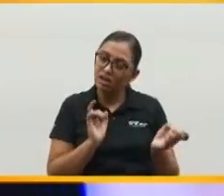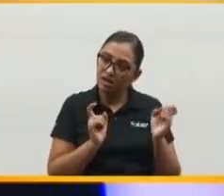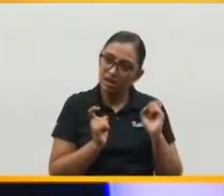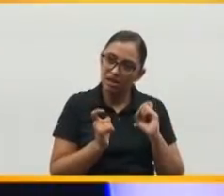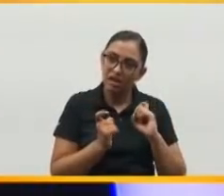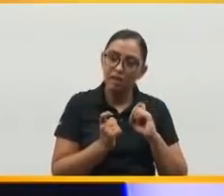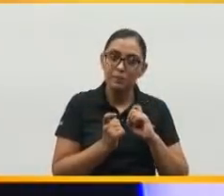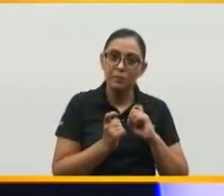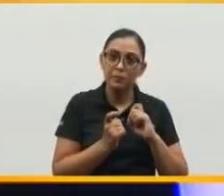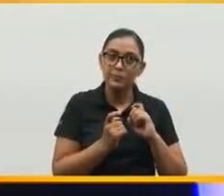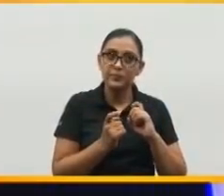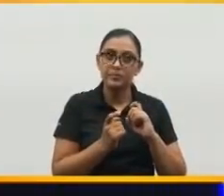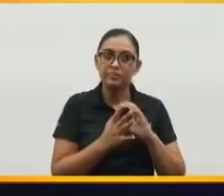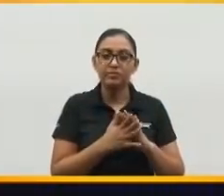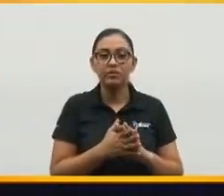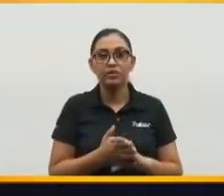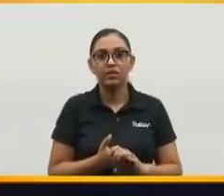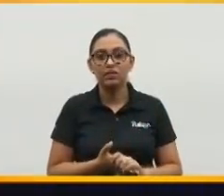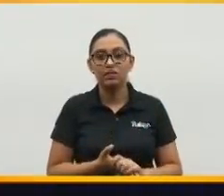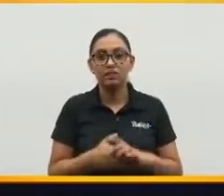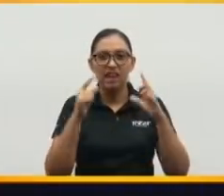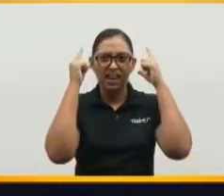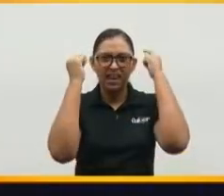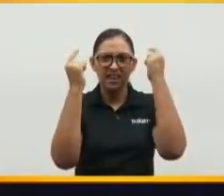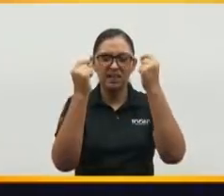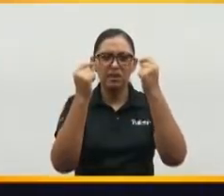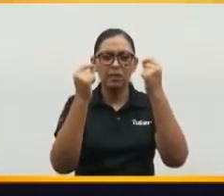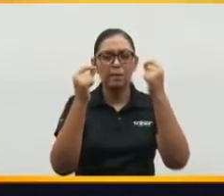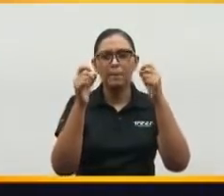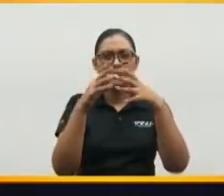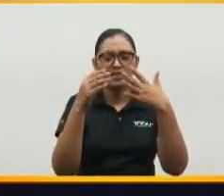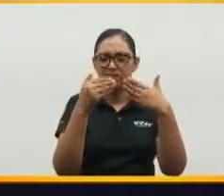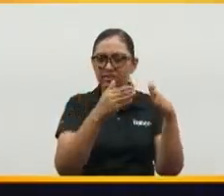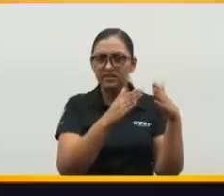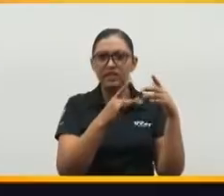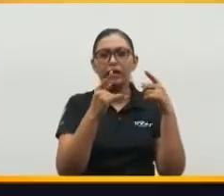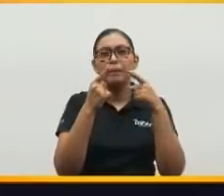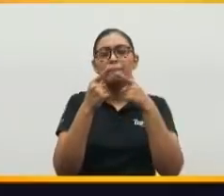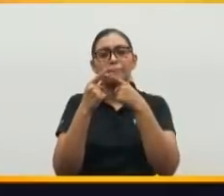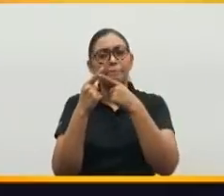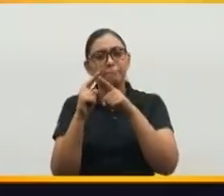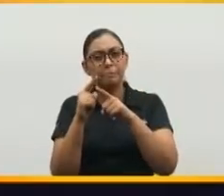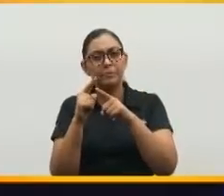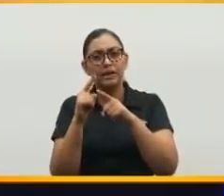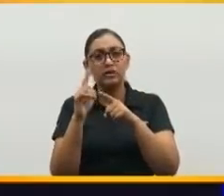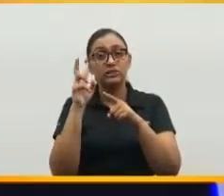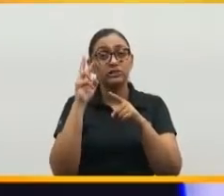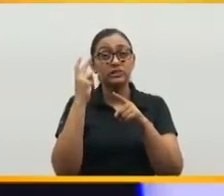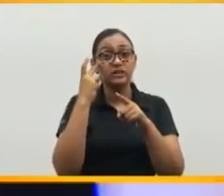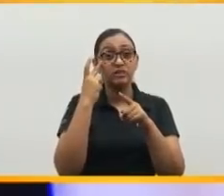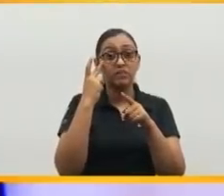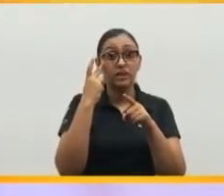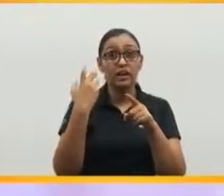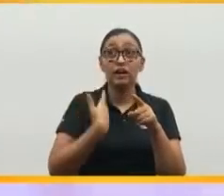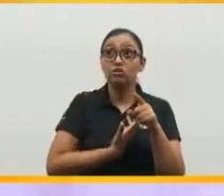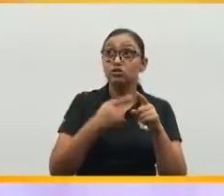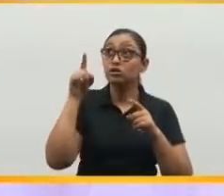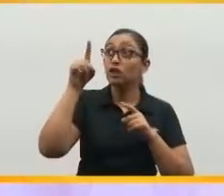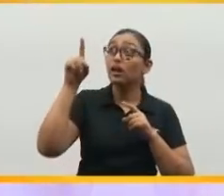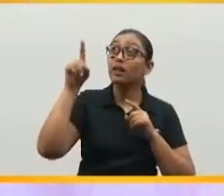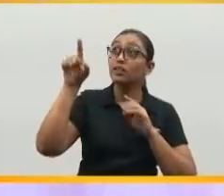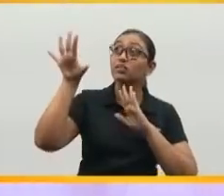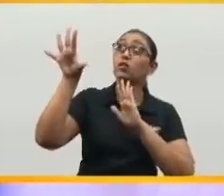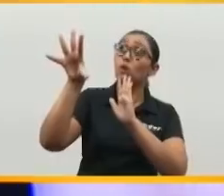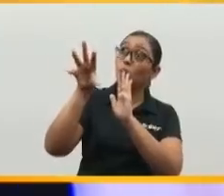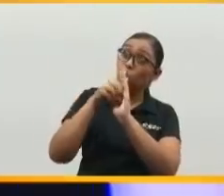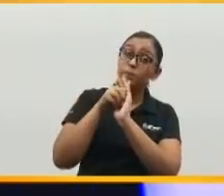El griego dice: mimenomais. Sed imitadores de mí como yo de Cristo. Yo quisiera que el Señor al